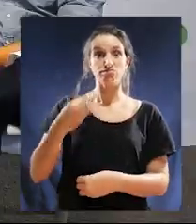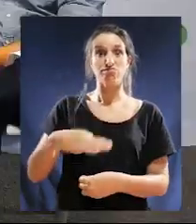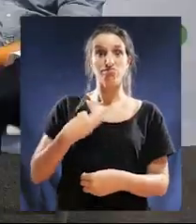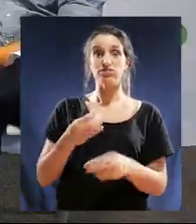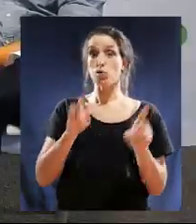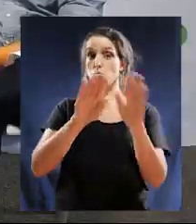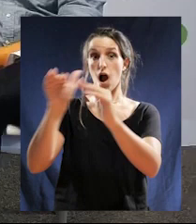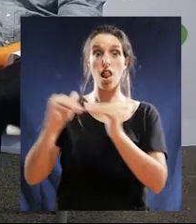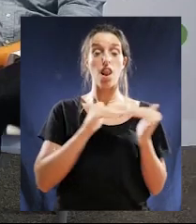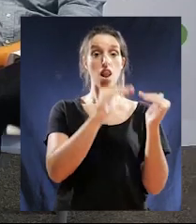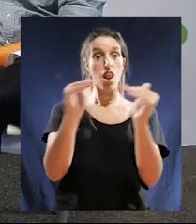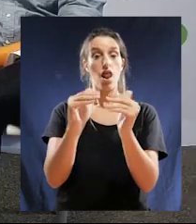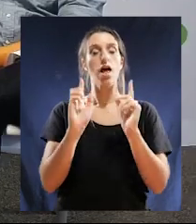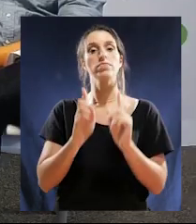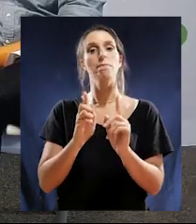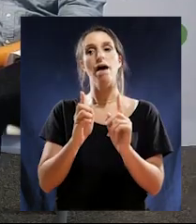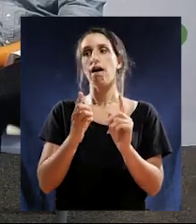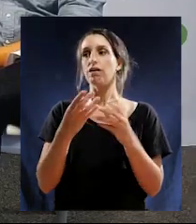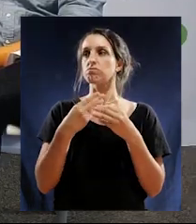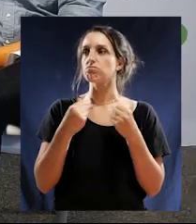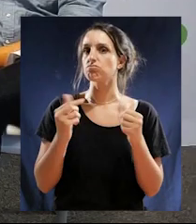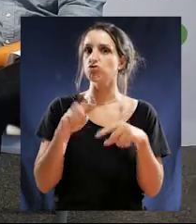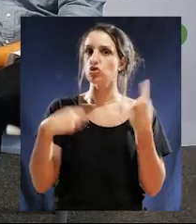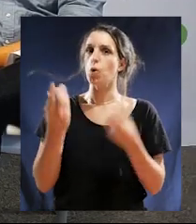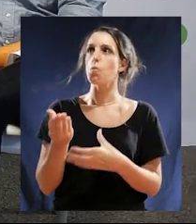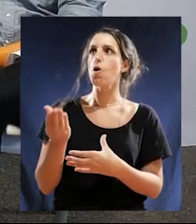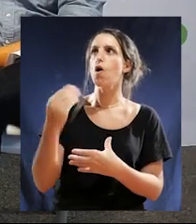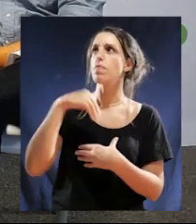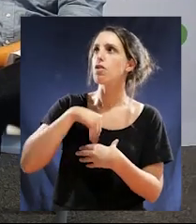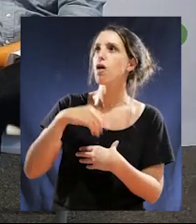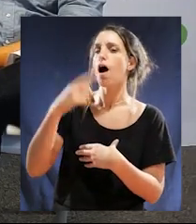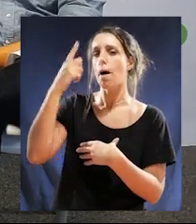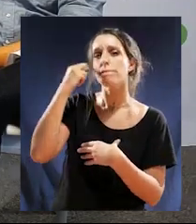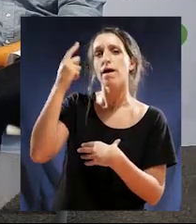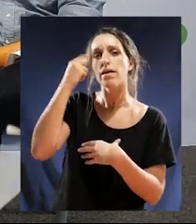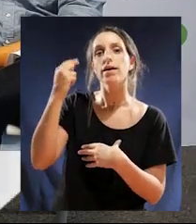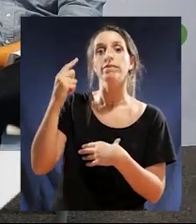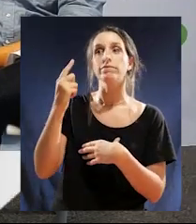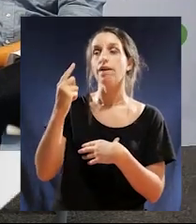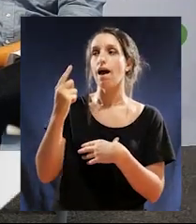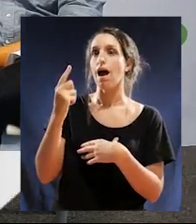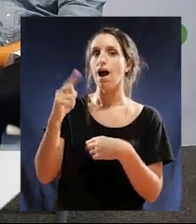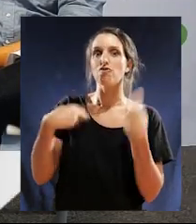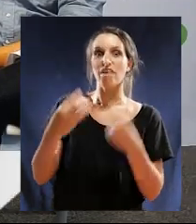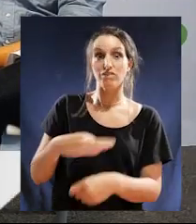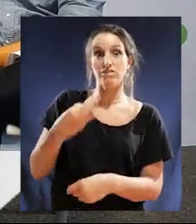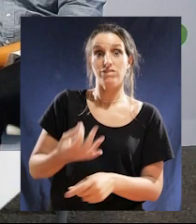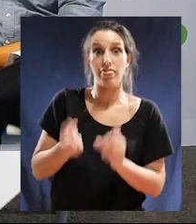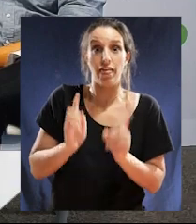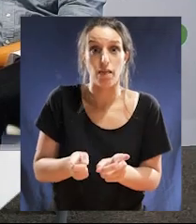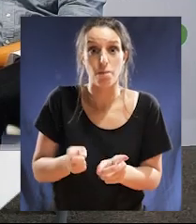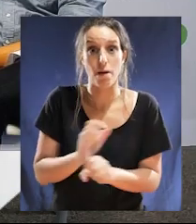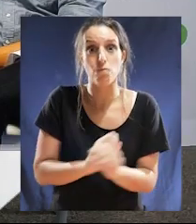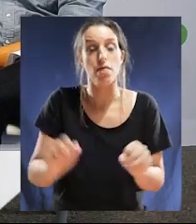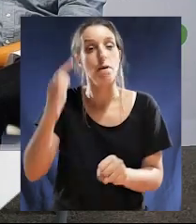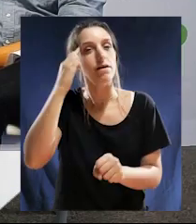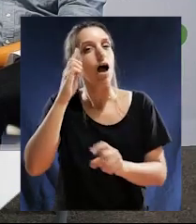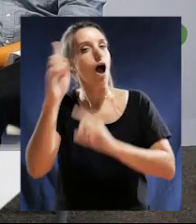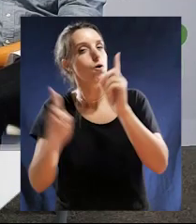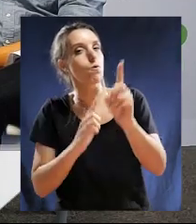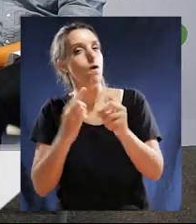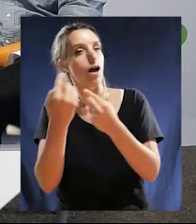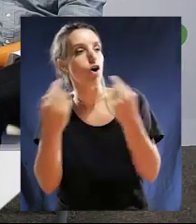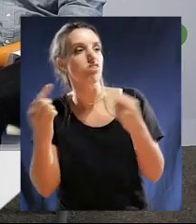esa circunstancia de estar totalmente imbuidos de la experiencia de la que podemos pensar